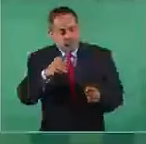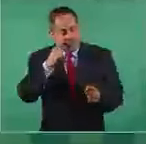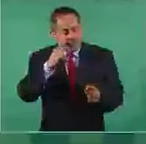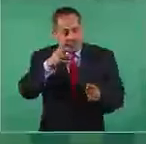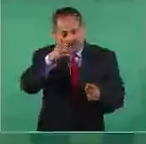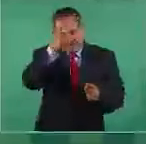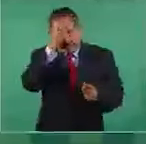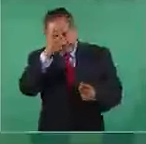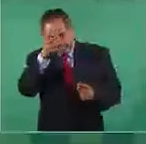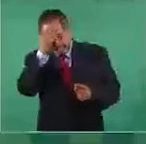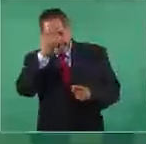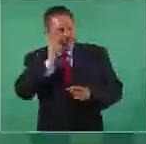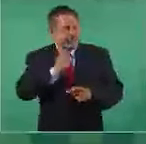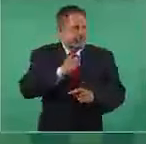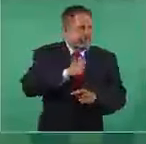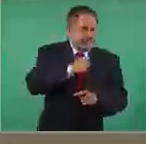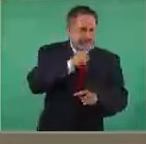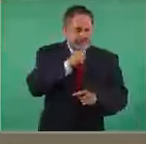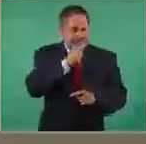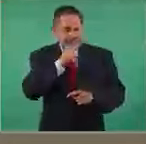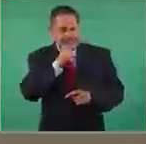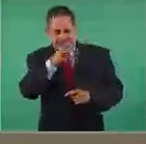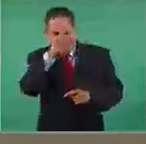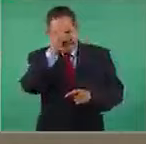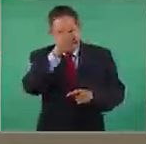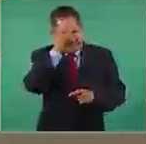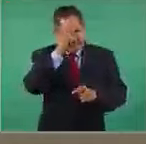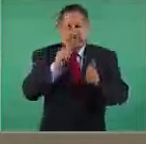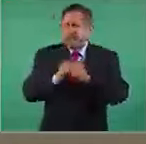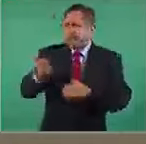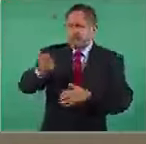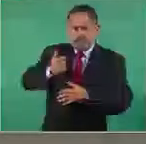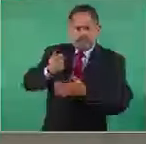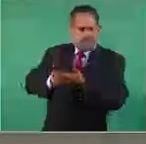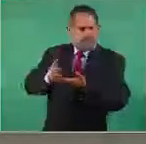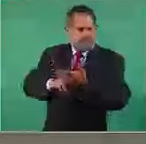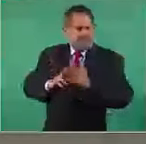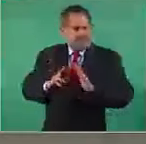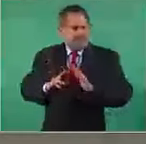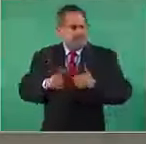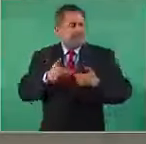trabajando como aprendices en Chiapas, eso se replica.